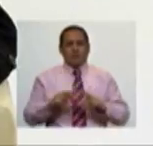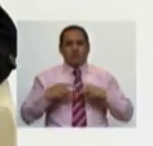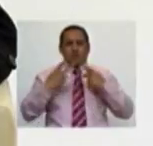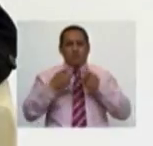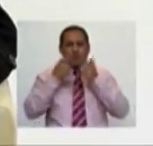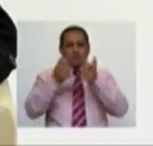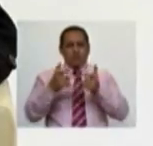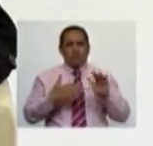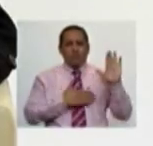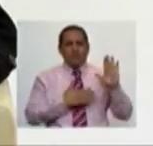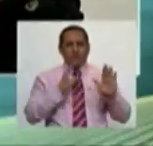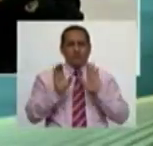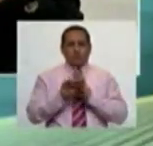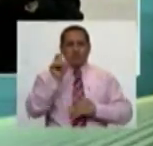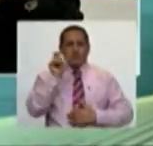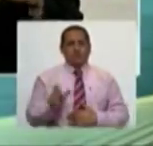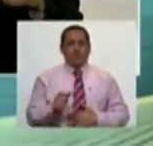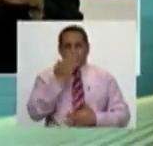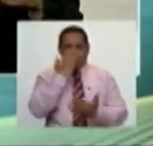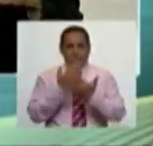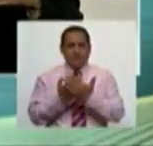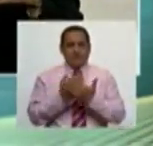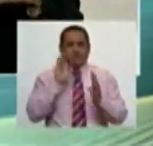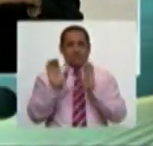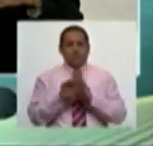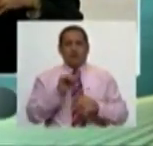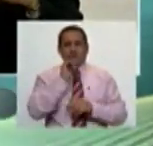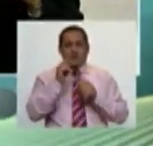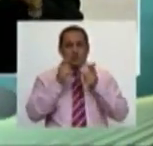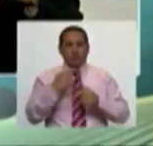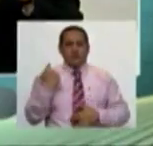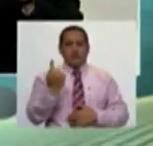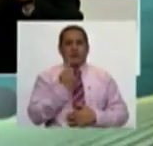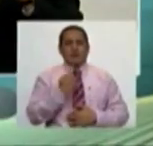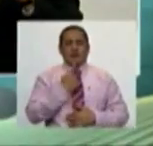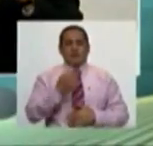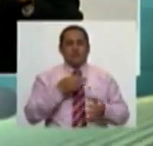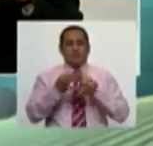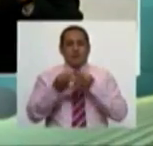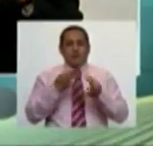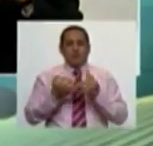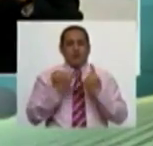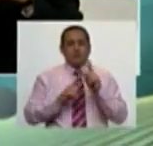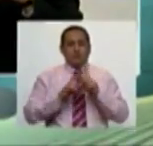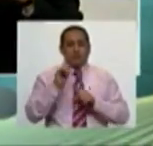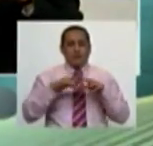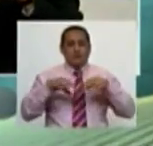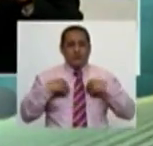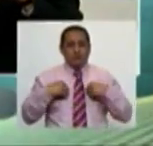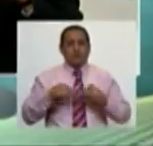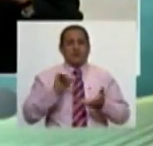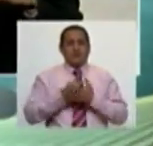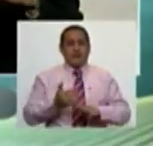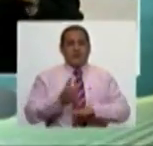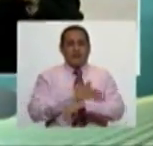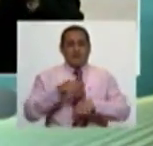entonces de un mayor compromiso que tiene que tener el ciudadano frente a la inseguridad en general, ¿estamos de alguna manera aceptando